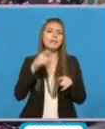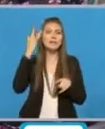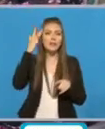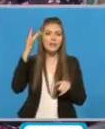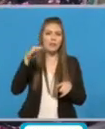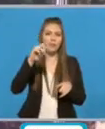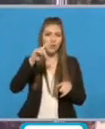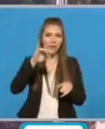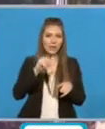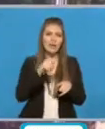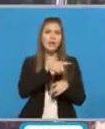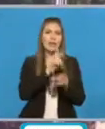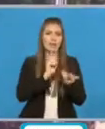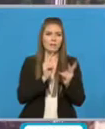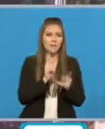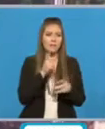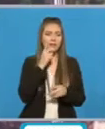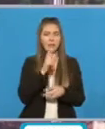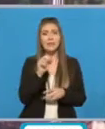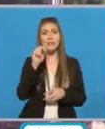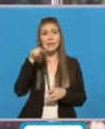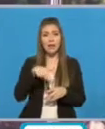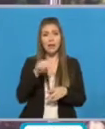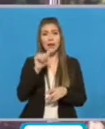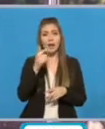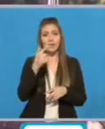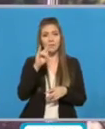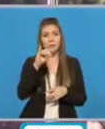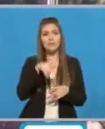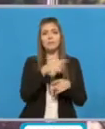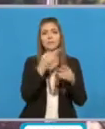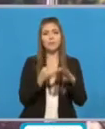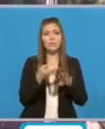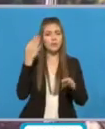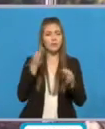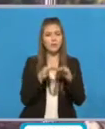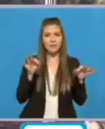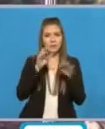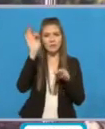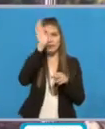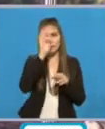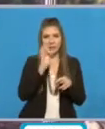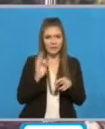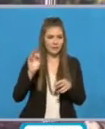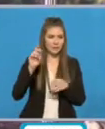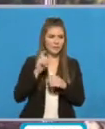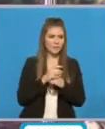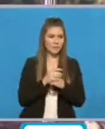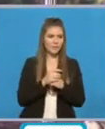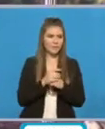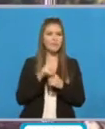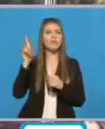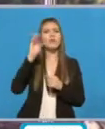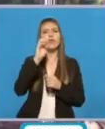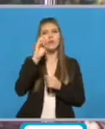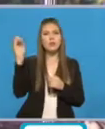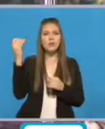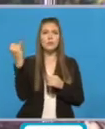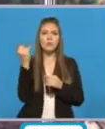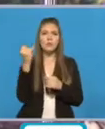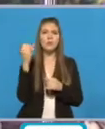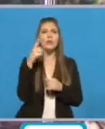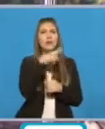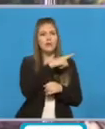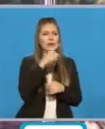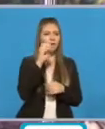santa. Bueno, San Agustín es muy importante en la iglesia occidental y también importante en la iglesia oriental, porque sí se le venera.